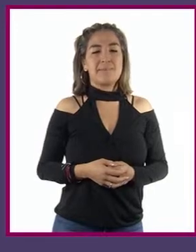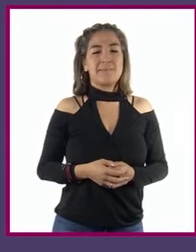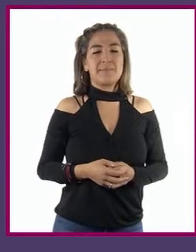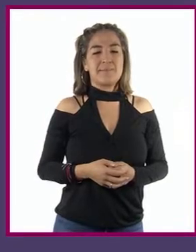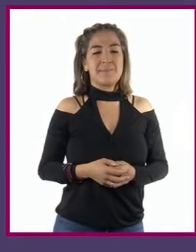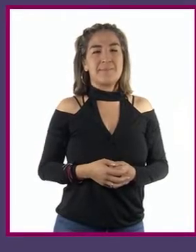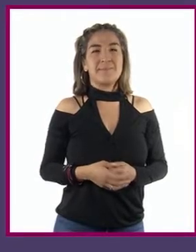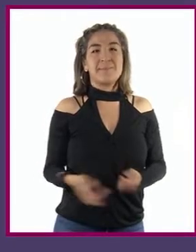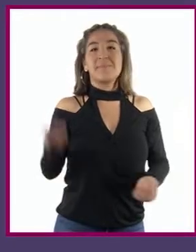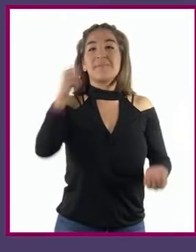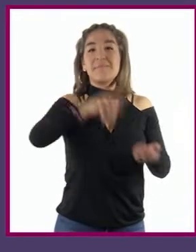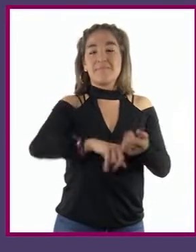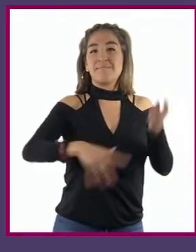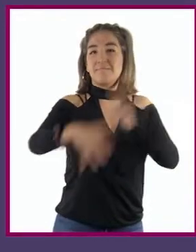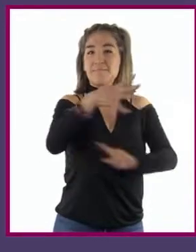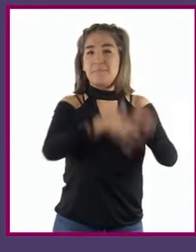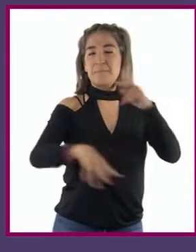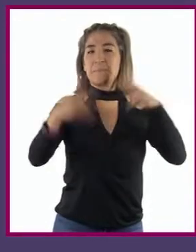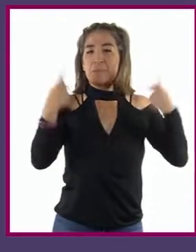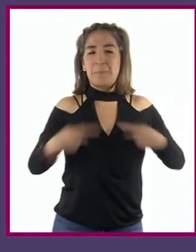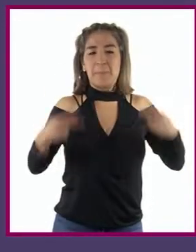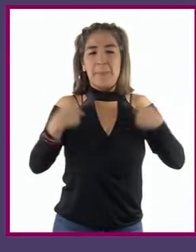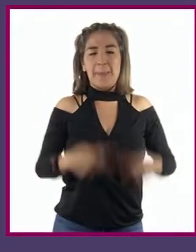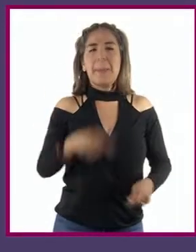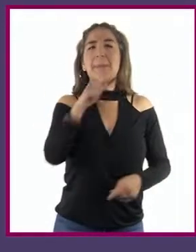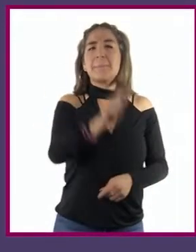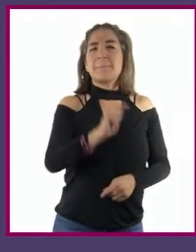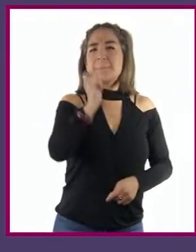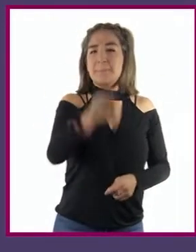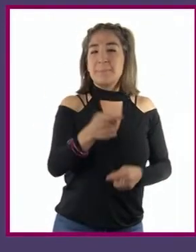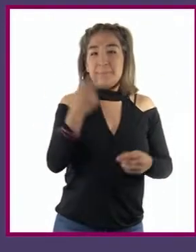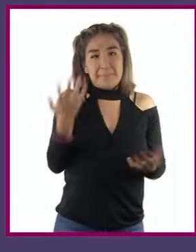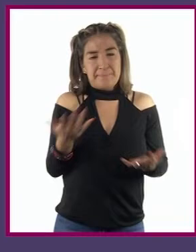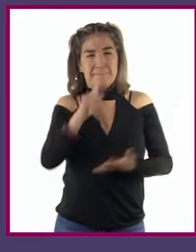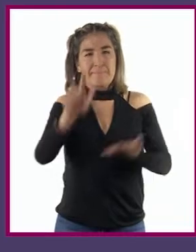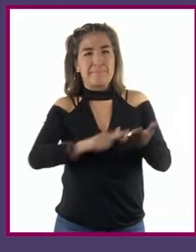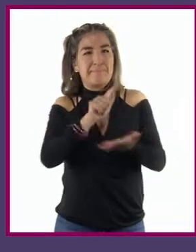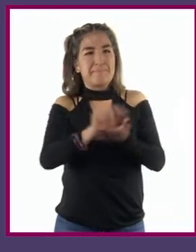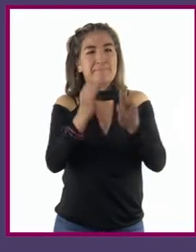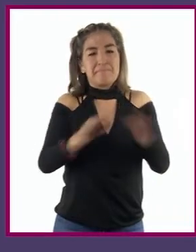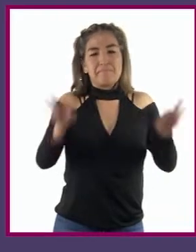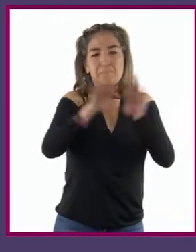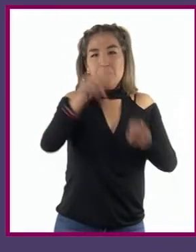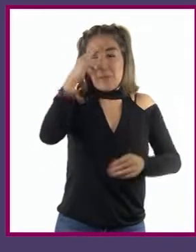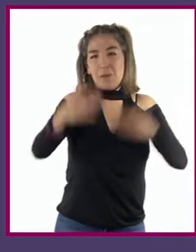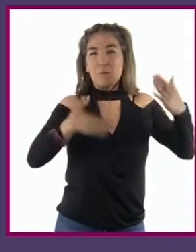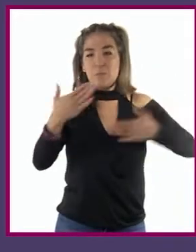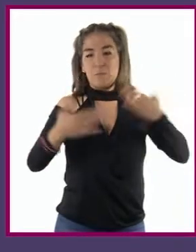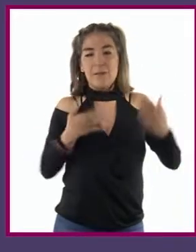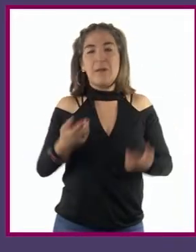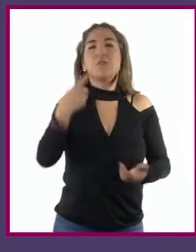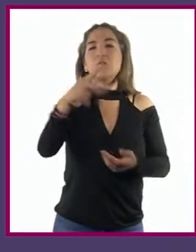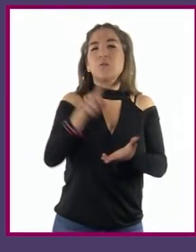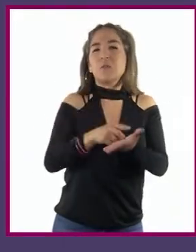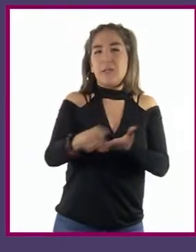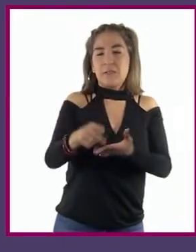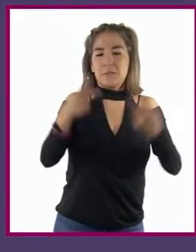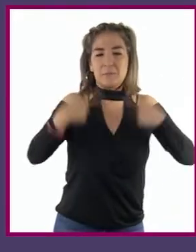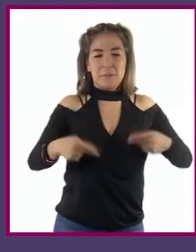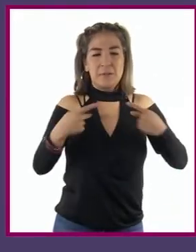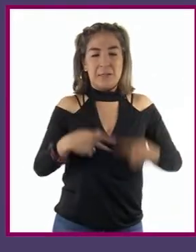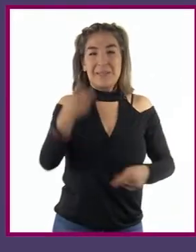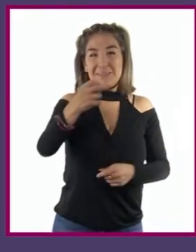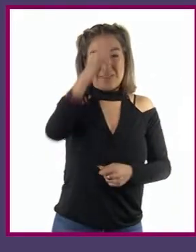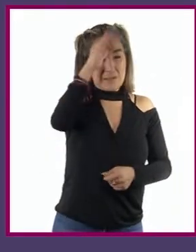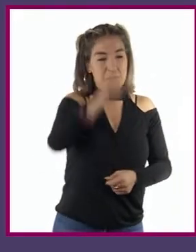Al interior de una sociedad, las leyes tienen una gran importancia para la convivencia y los derechos de la población. De acuerdo con